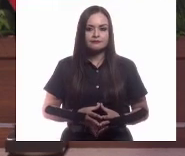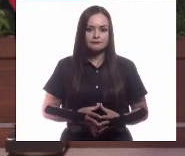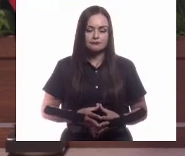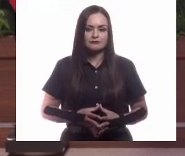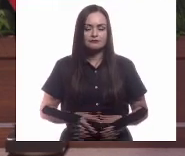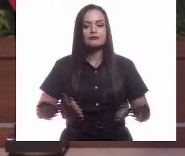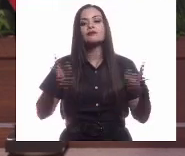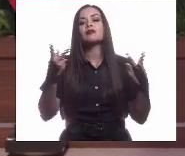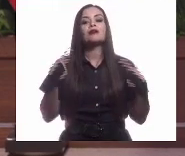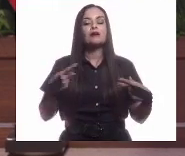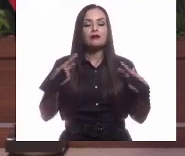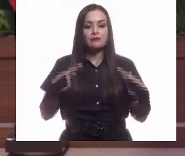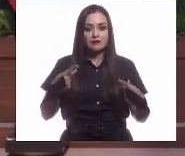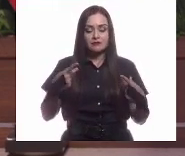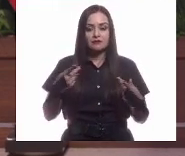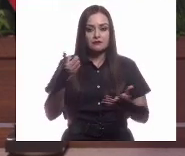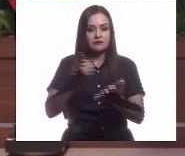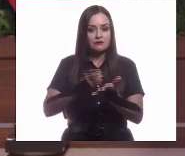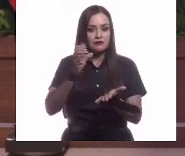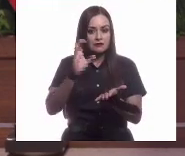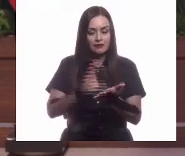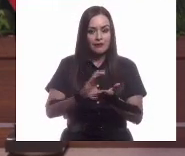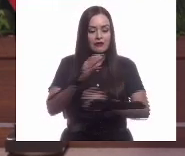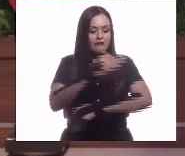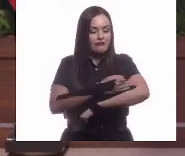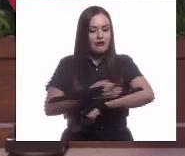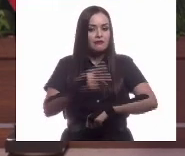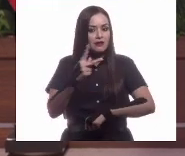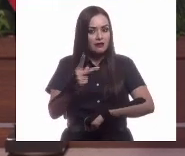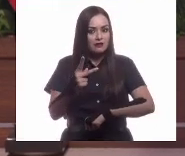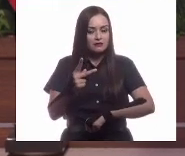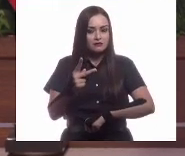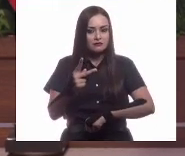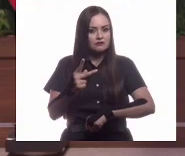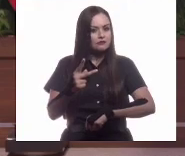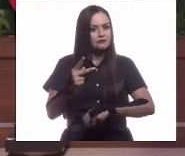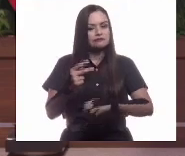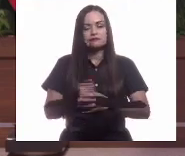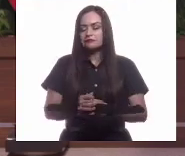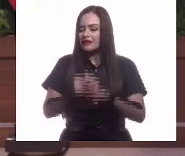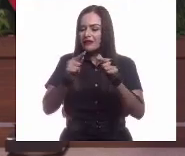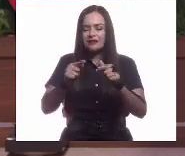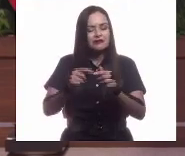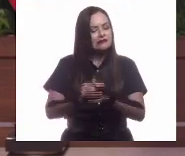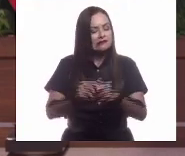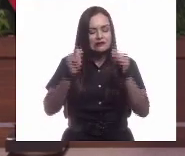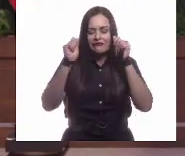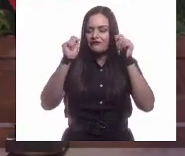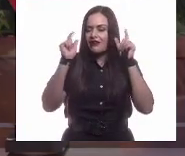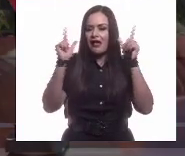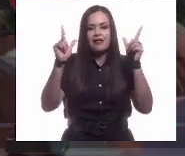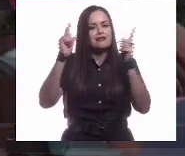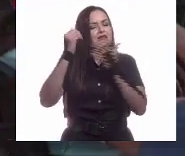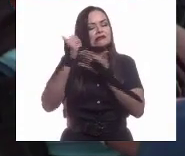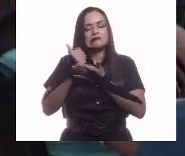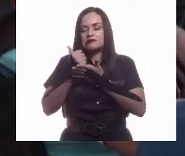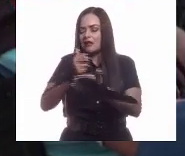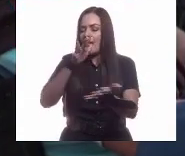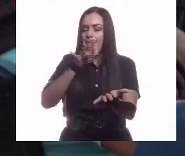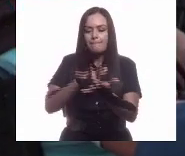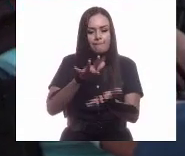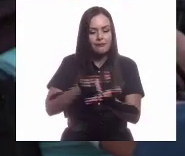Las personas con discapacidad y sus familias merecen toda nuestra admiración y merecen todo nuestro apoyo.